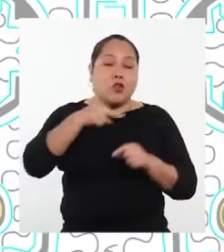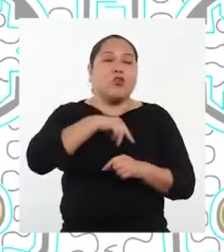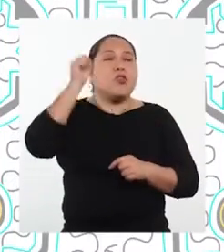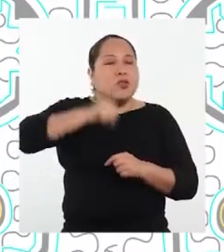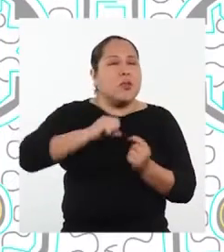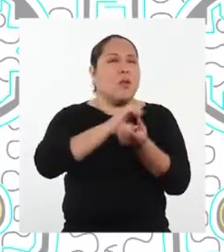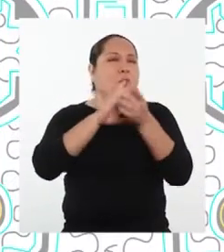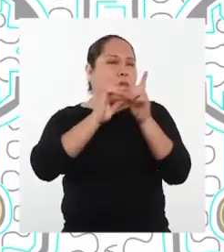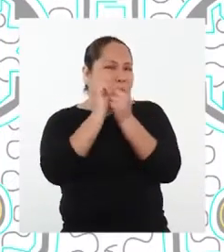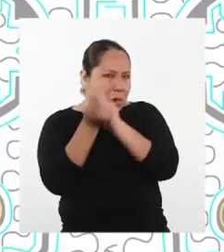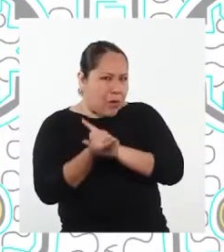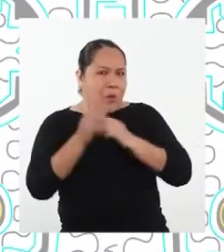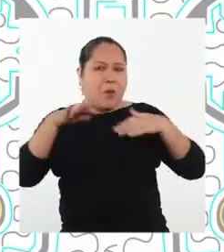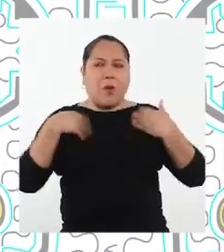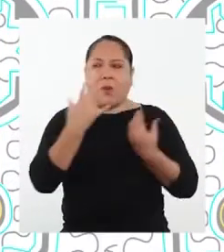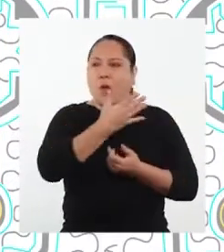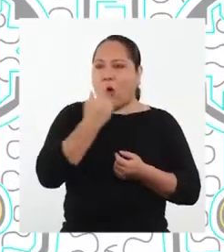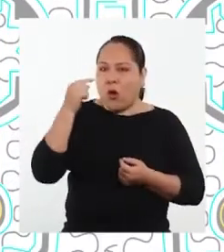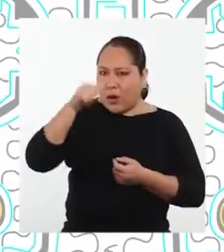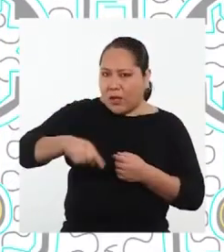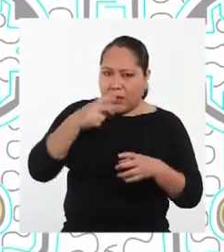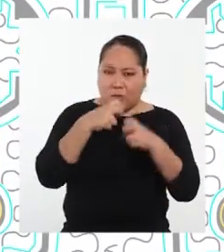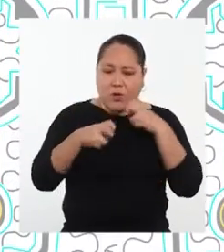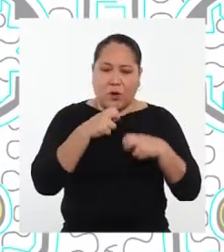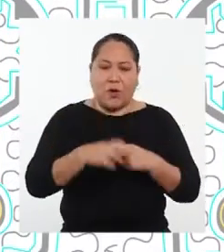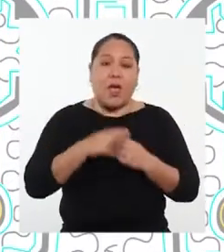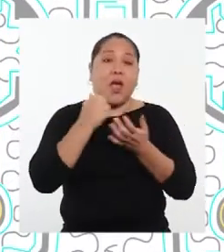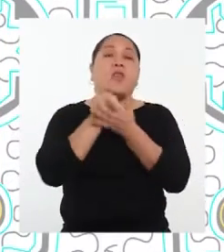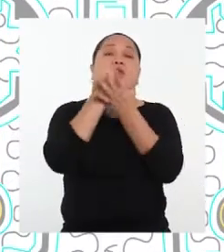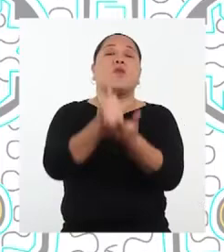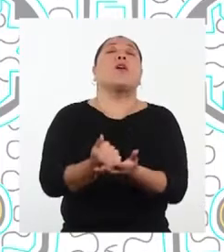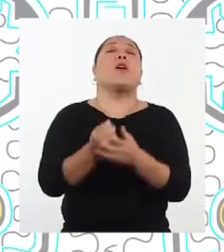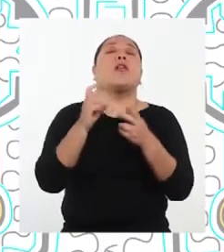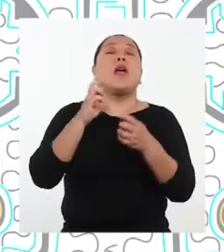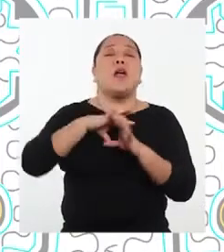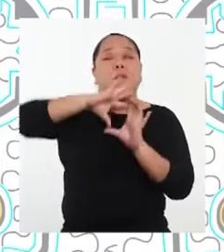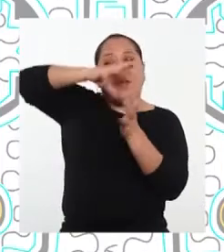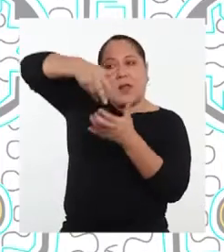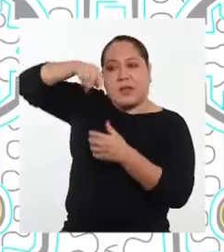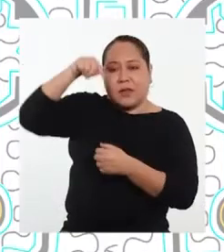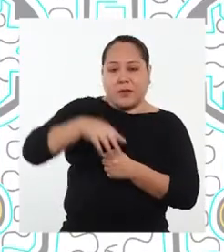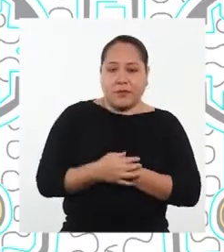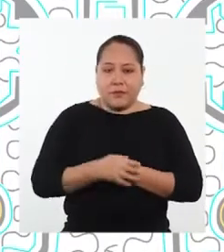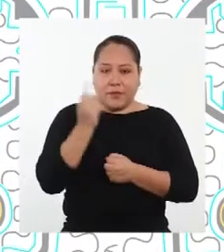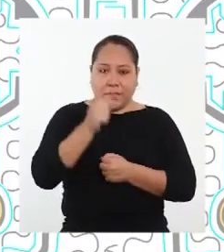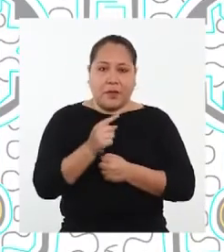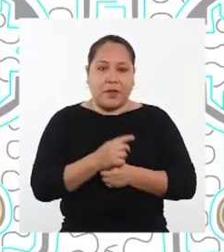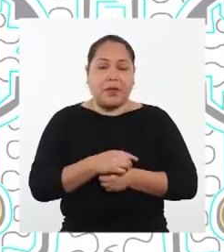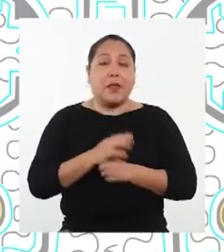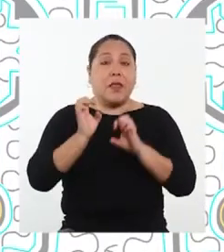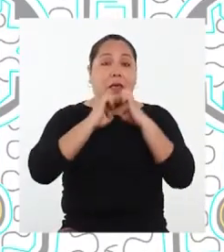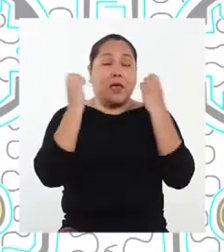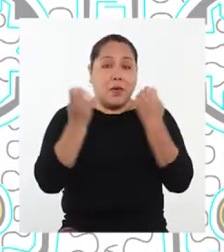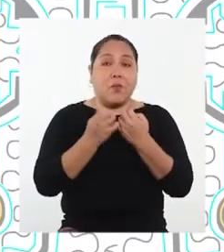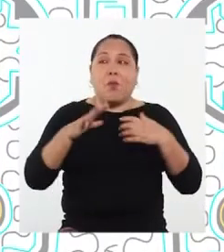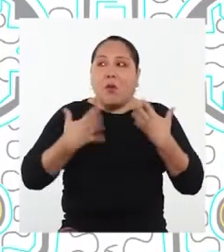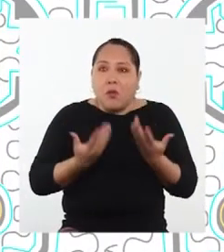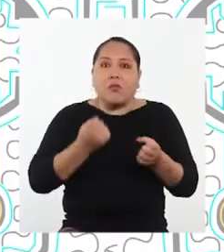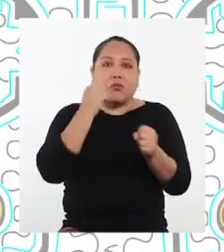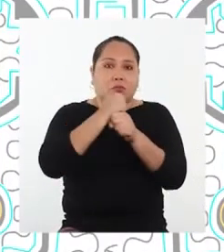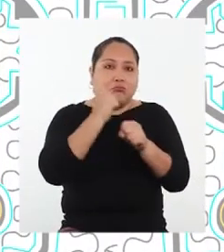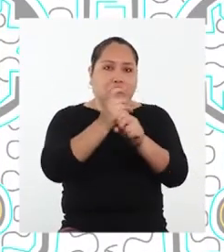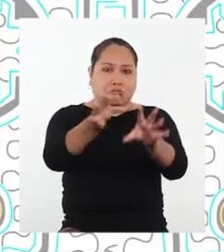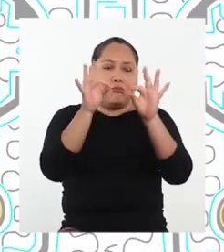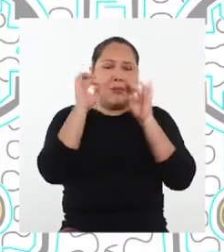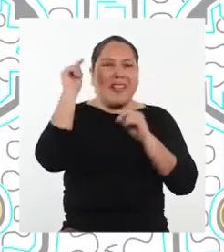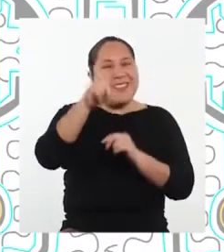pero nosotros podemos hacer un cambio para poder mejorar esta situación y ayudar a nuestro planeta. Y en equipo podemos